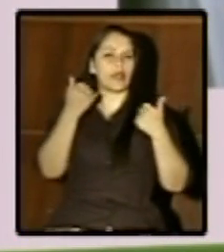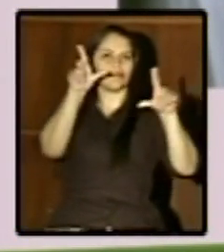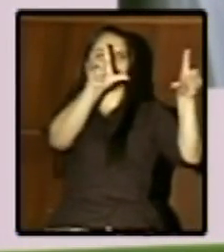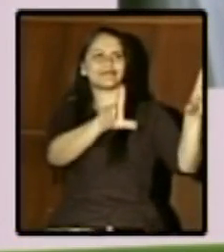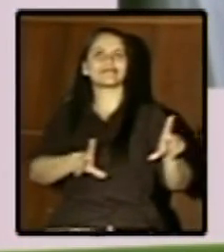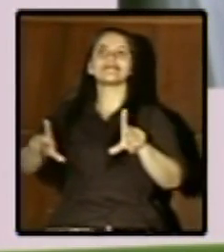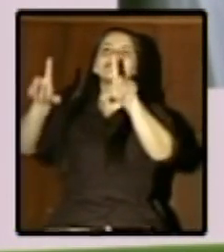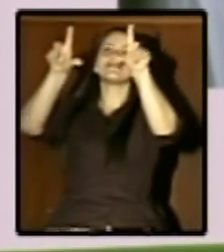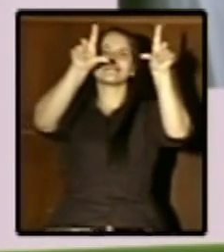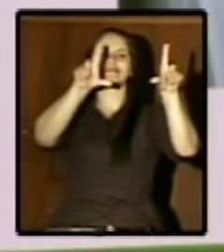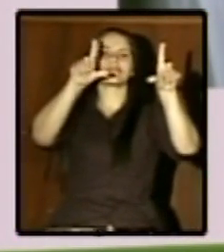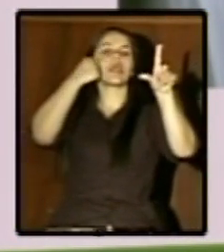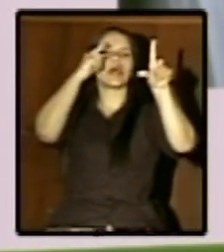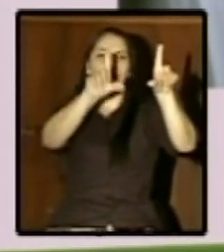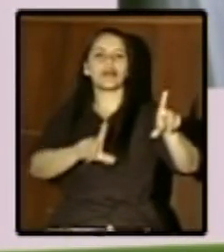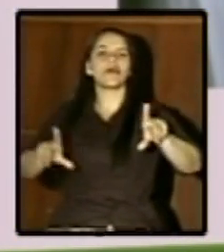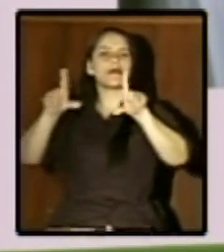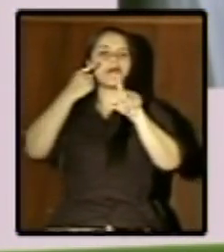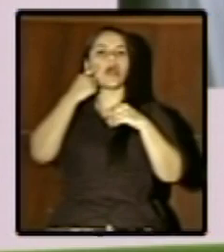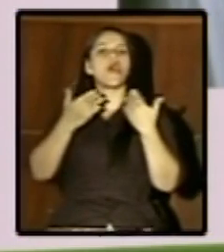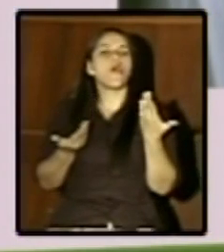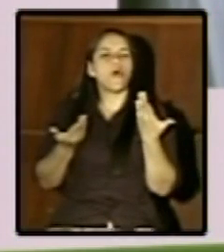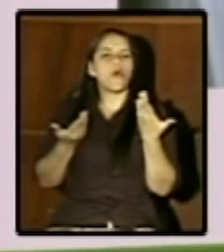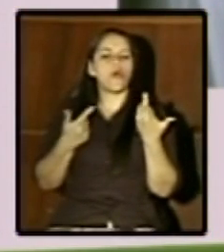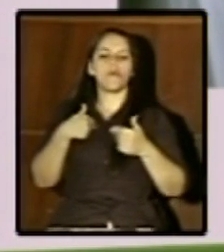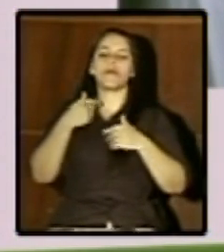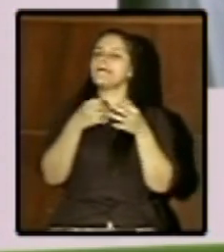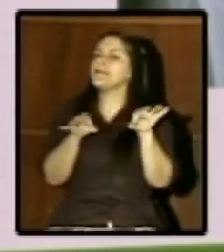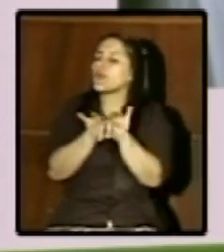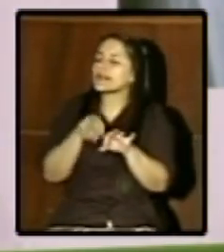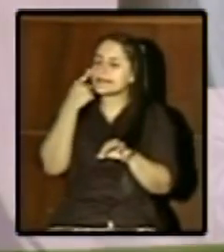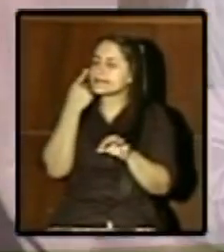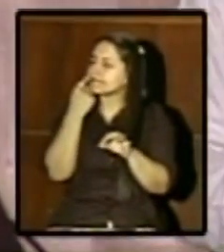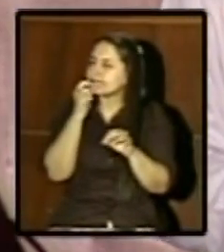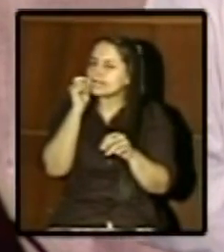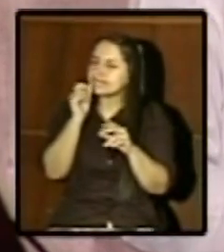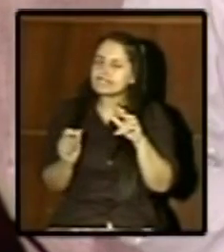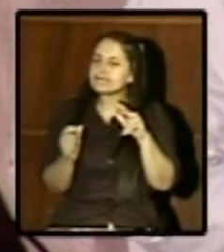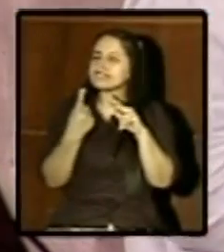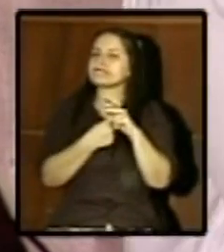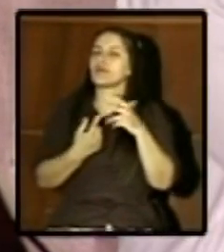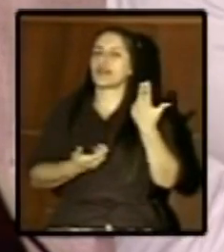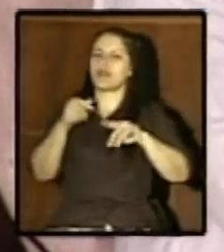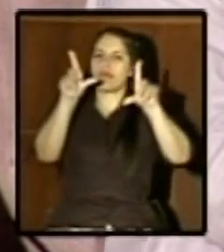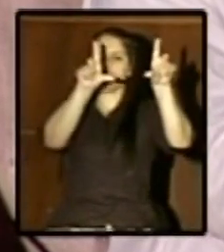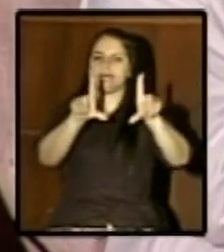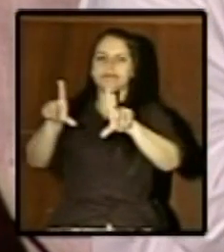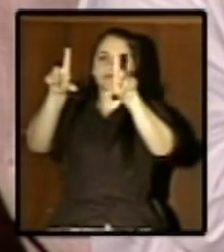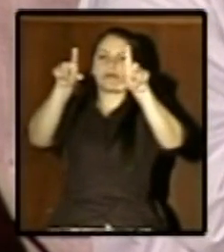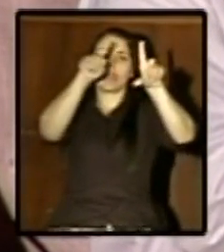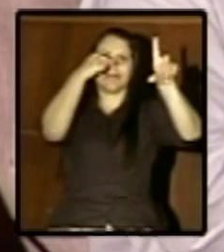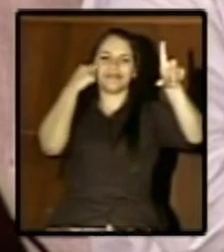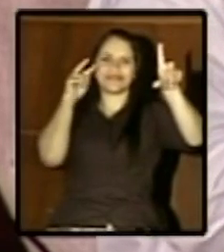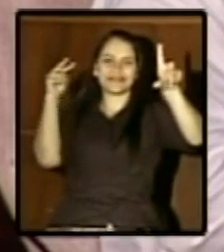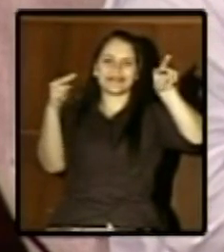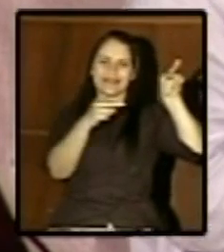para nosotros iniciar un proceso diagnóstico de un dolor de una articulación debemos tomar una radiografía. Para empezar necesitamos eso, ¿cierto?